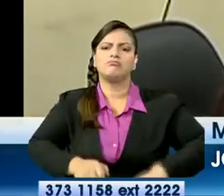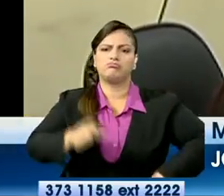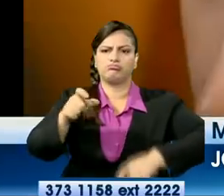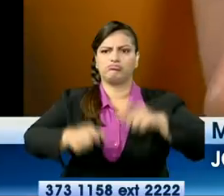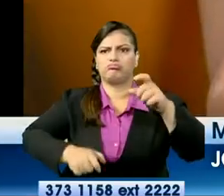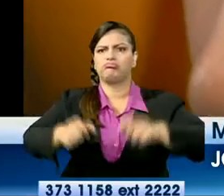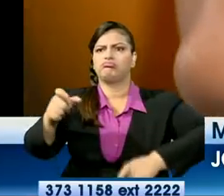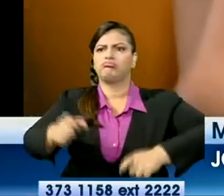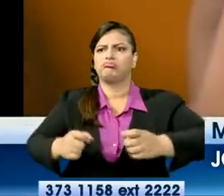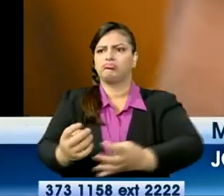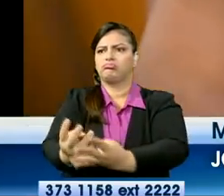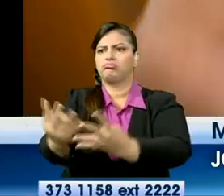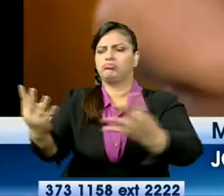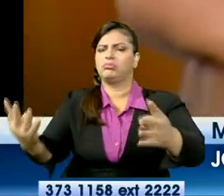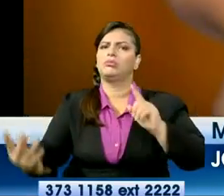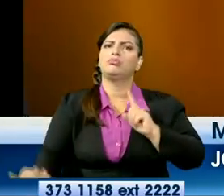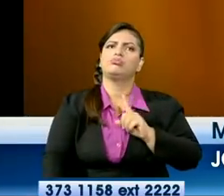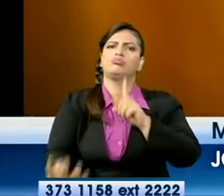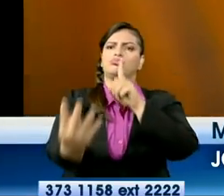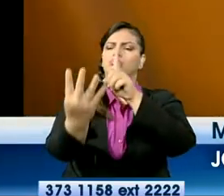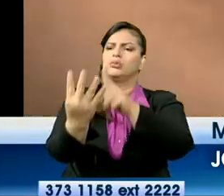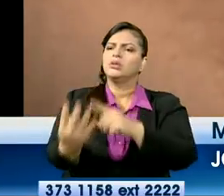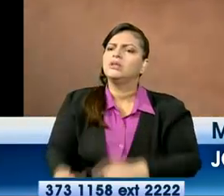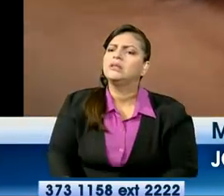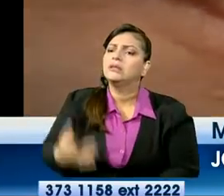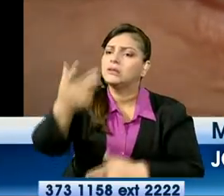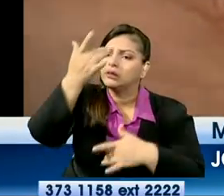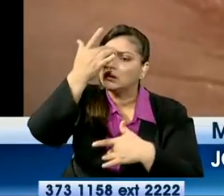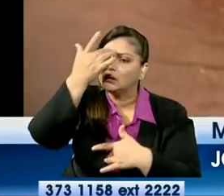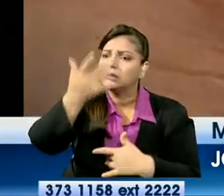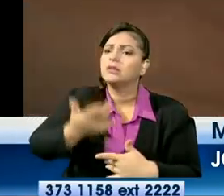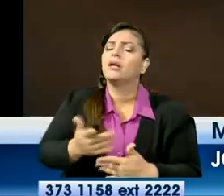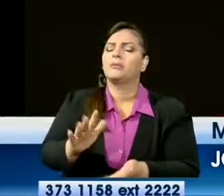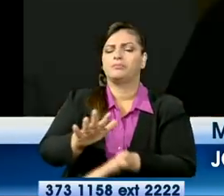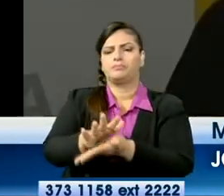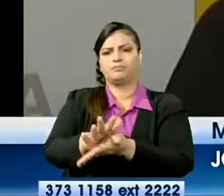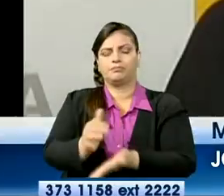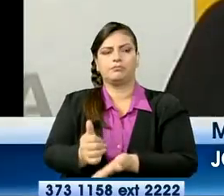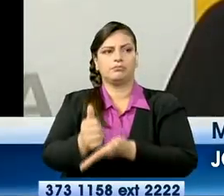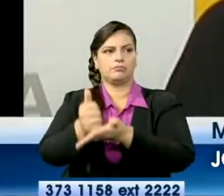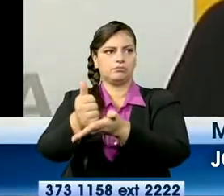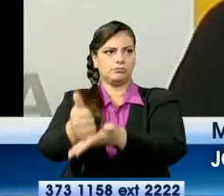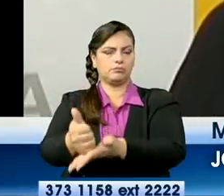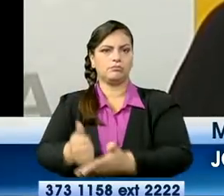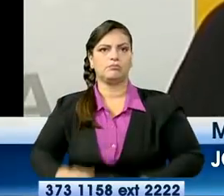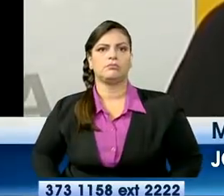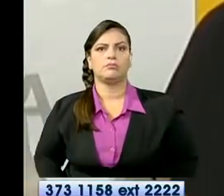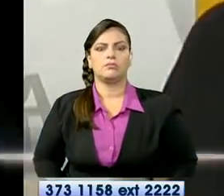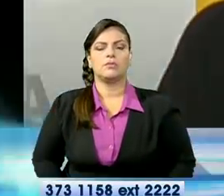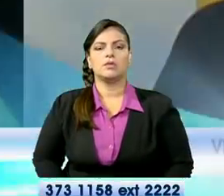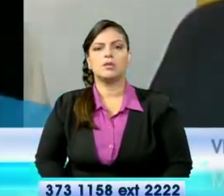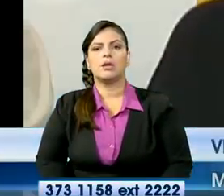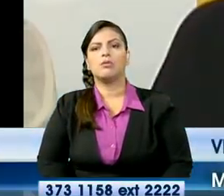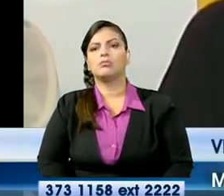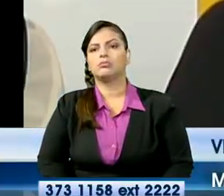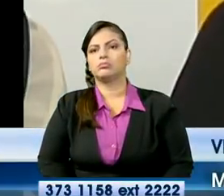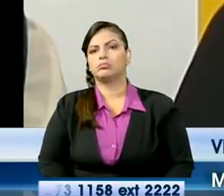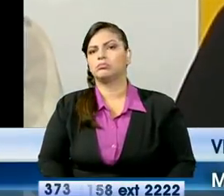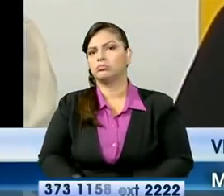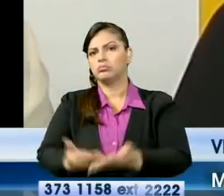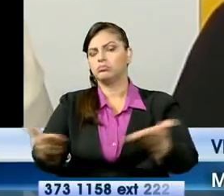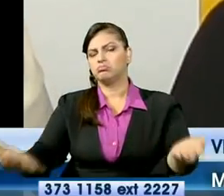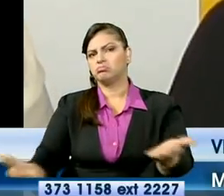y la escasez de medicamentos para la conjuntivitis. Hemos iniciado ya, como ustedes han podido ver,